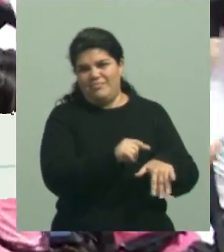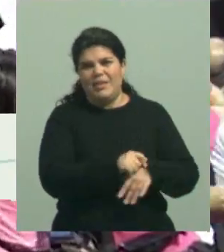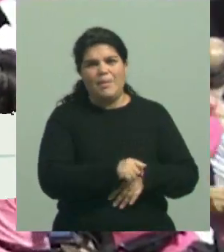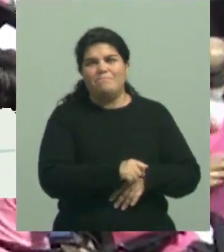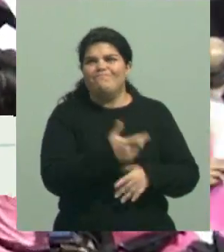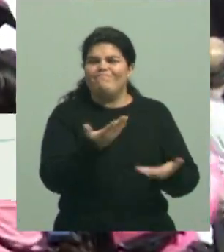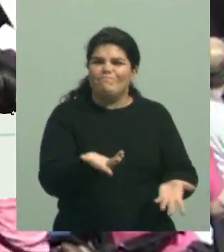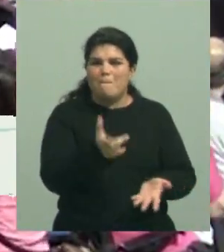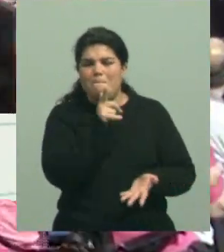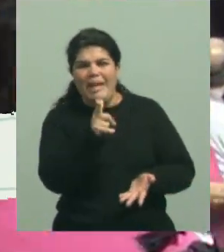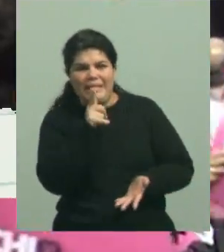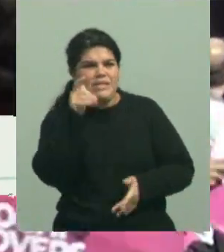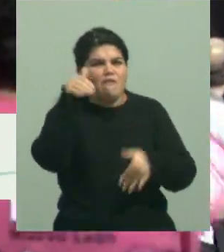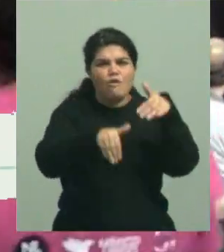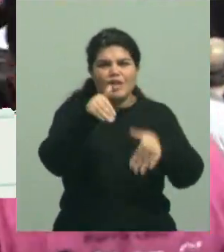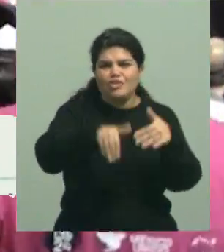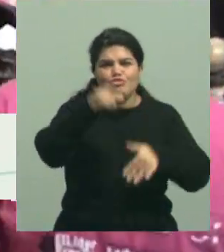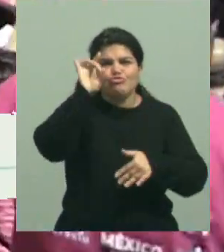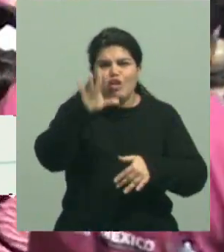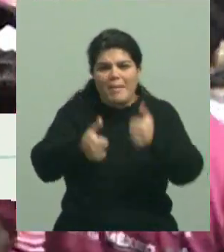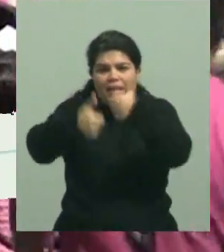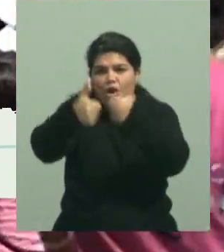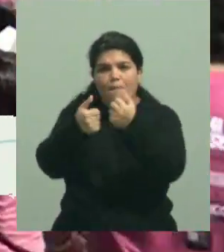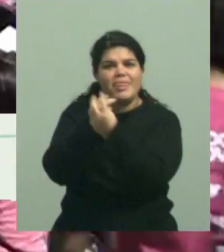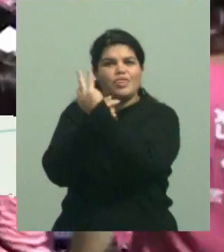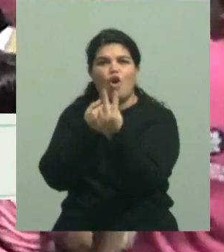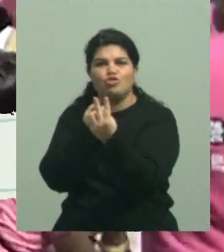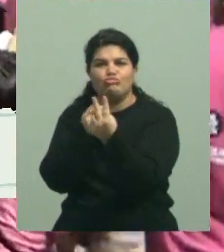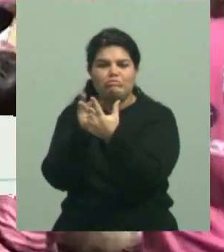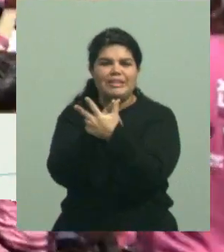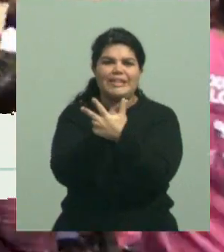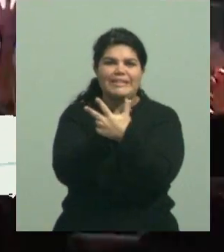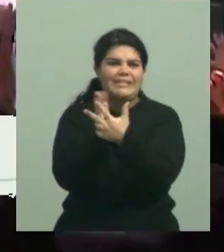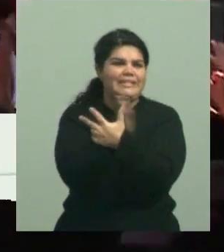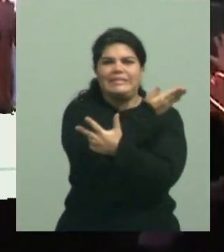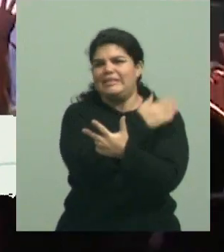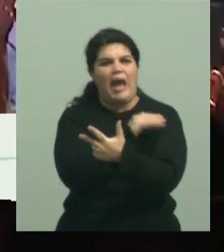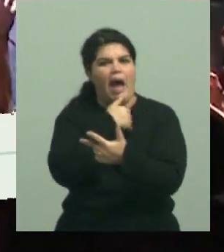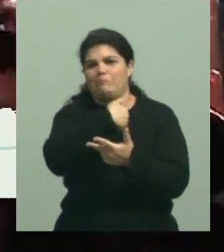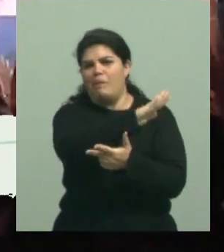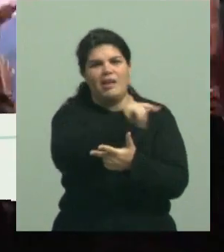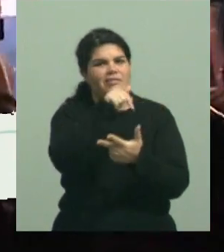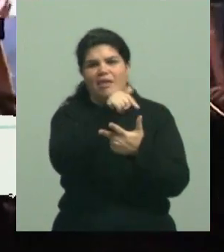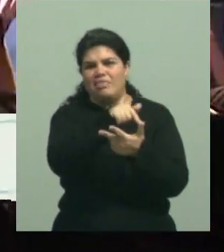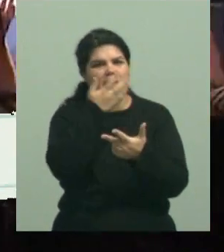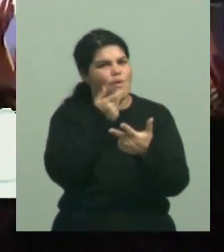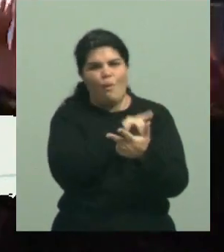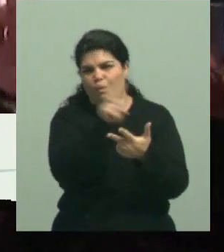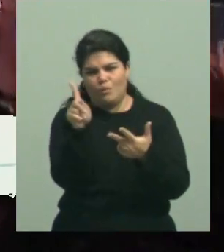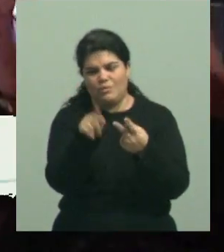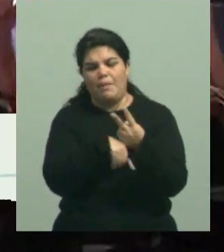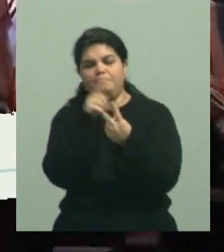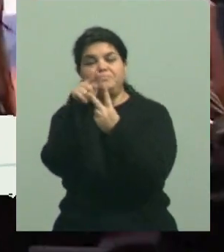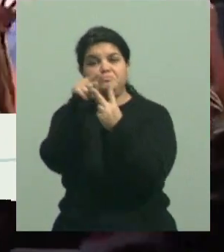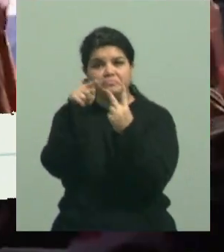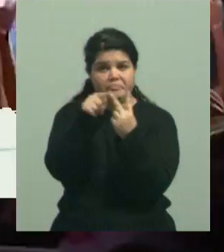Porque, digo, más allá del resultado, siempre se hablan que si tenés cierto puntaje, si salgas tercero, es una buena elección. No sería el caso. Centrémonos